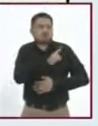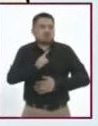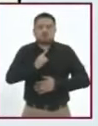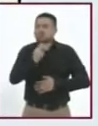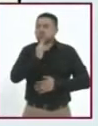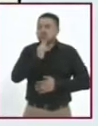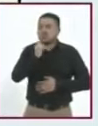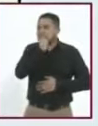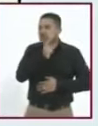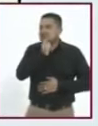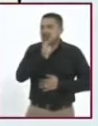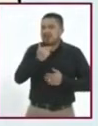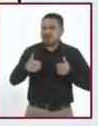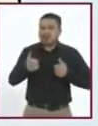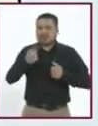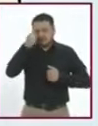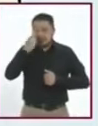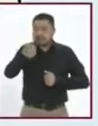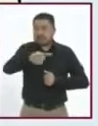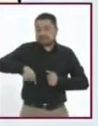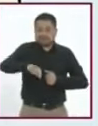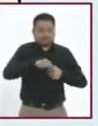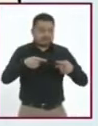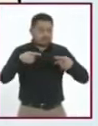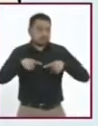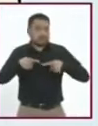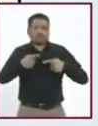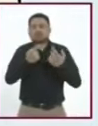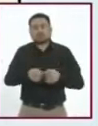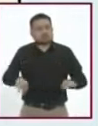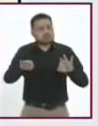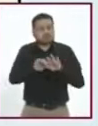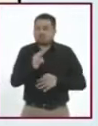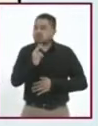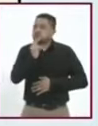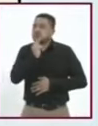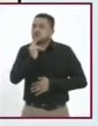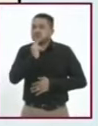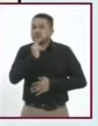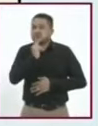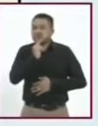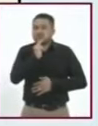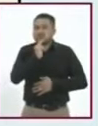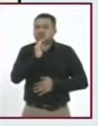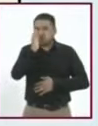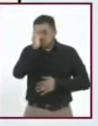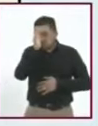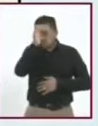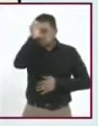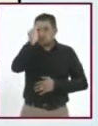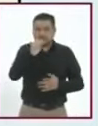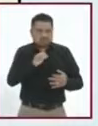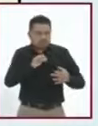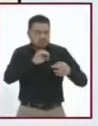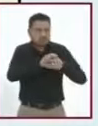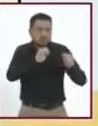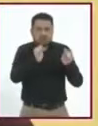lenguaje comprensible para nuestra audiencia y es importante utilizar la terminología propia del tema.